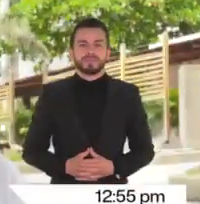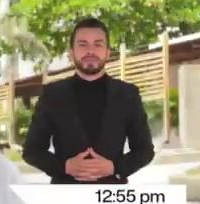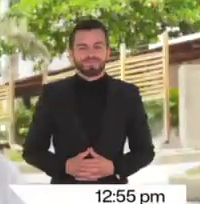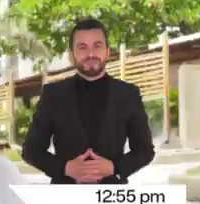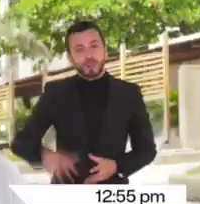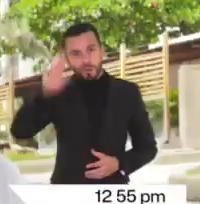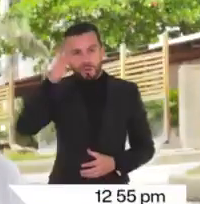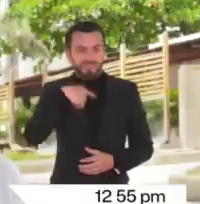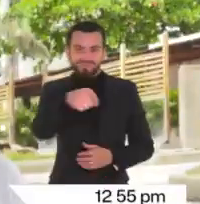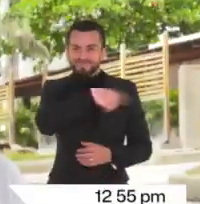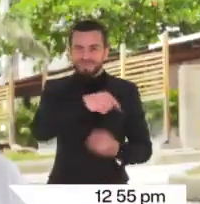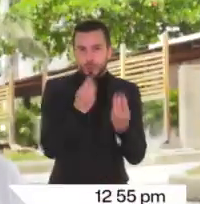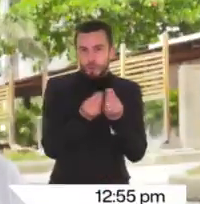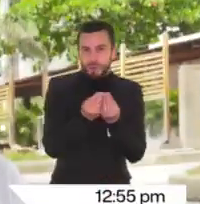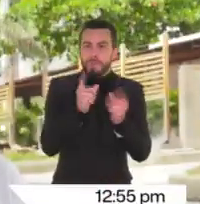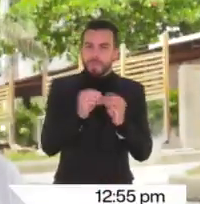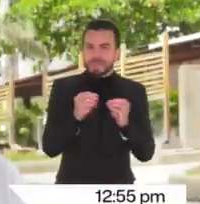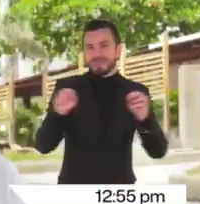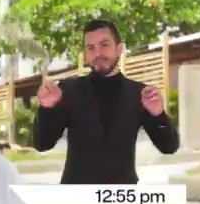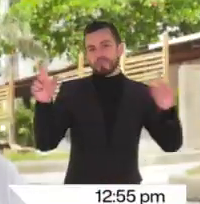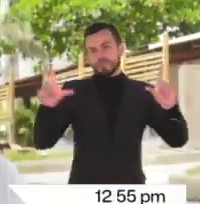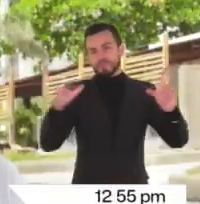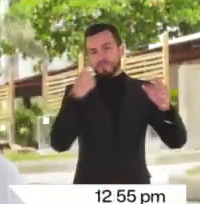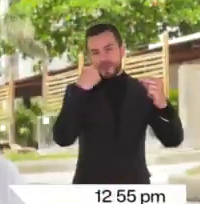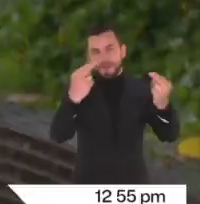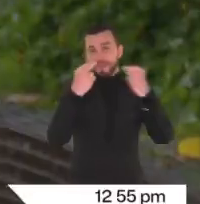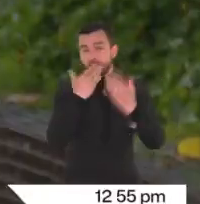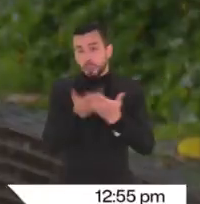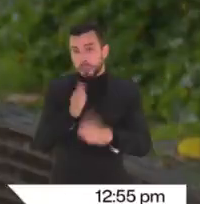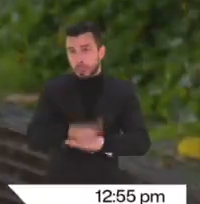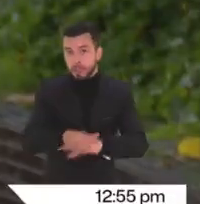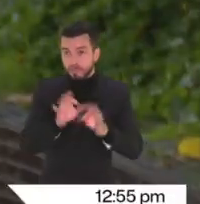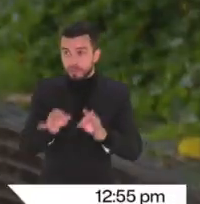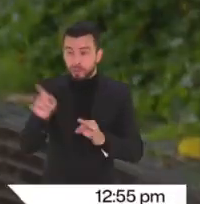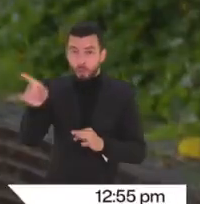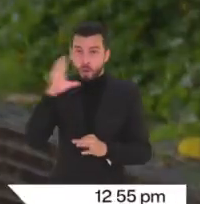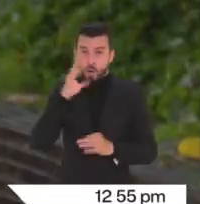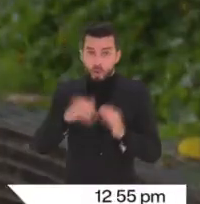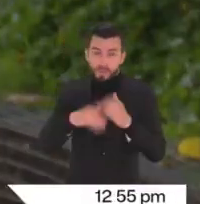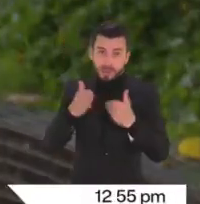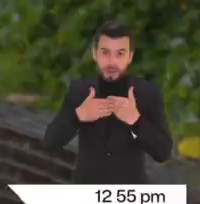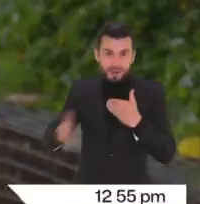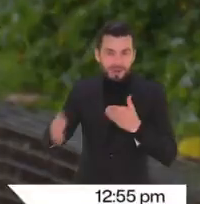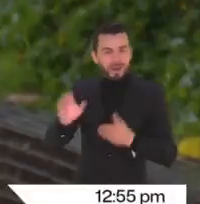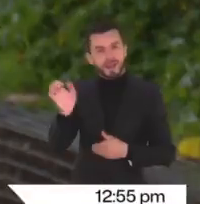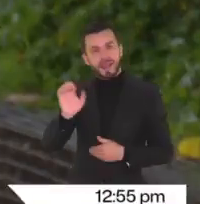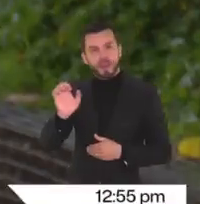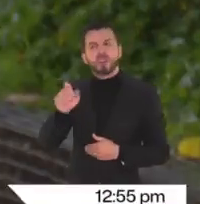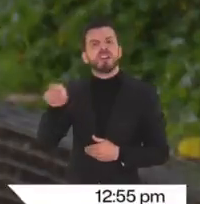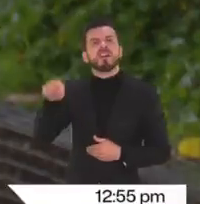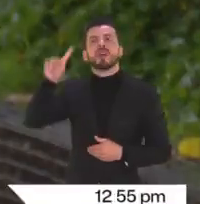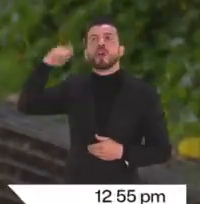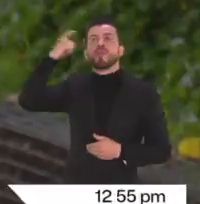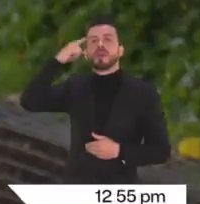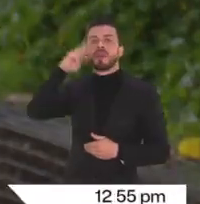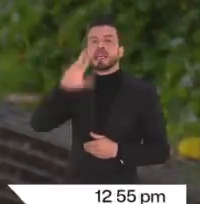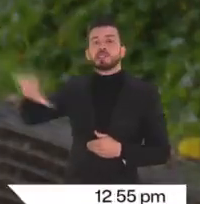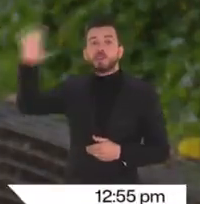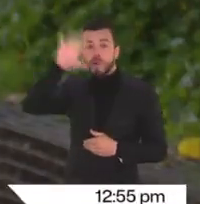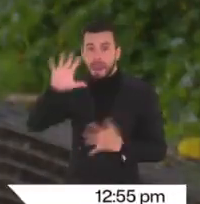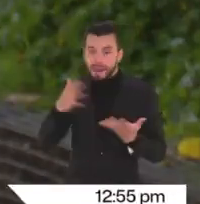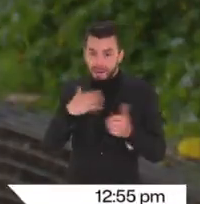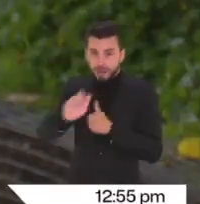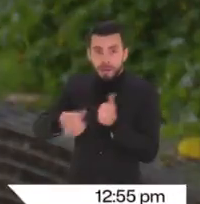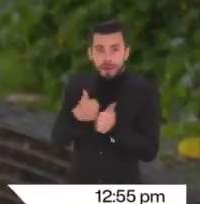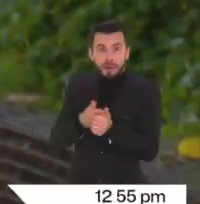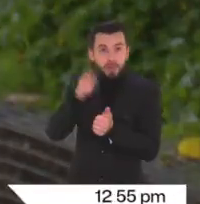Hola, compañeras televidentes, buenas tardes. Pues mire, lo que él le está pidiendo al gobierno nacional es que le aumenten su esquema